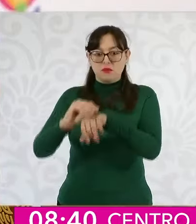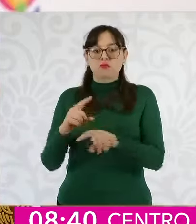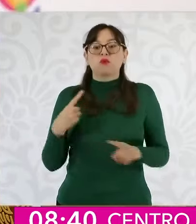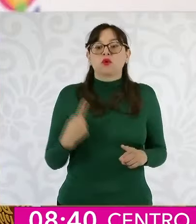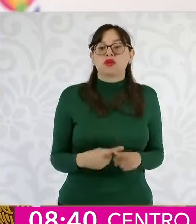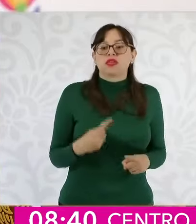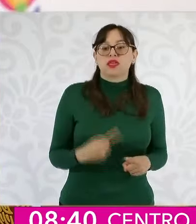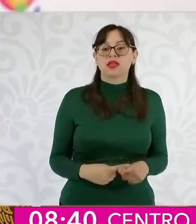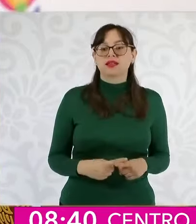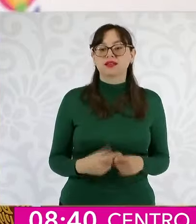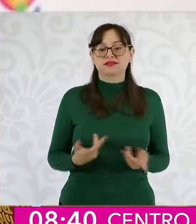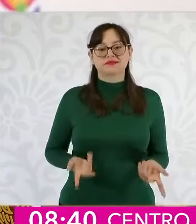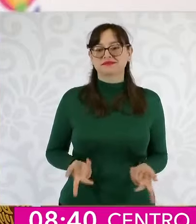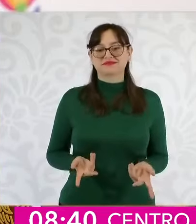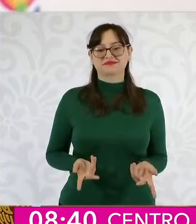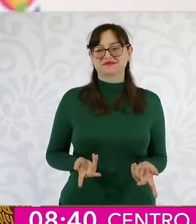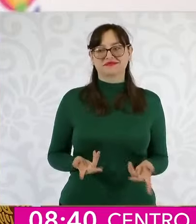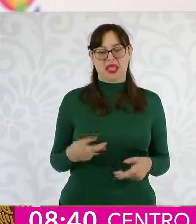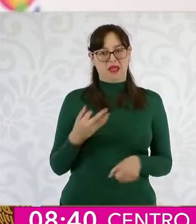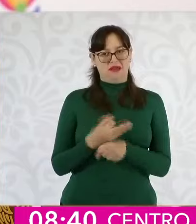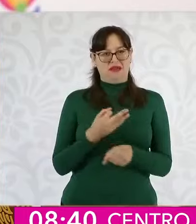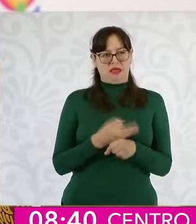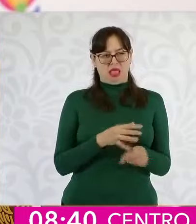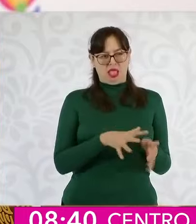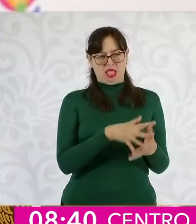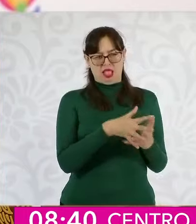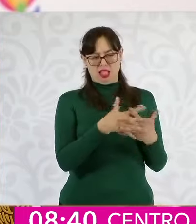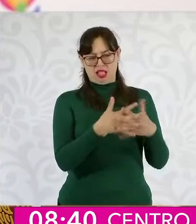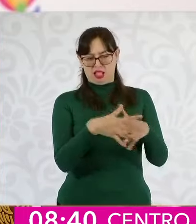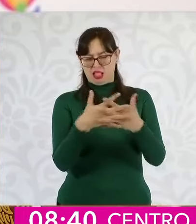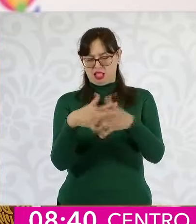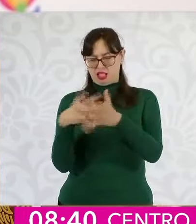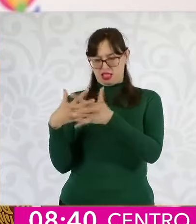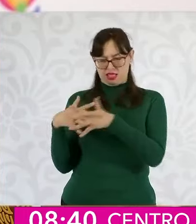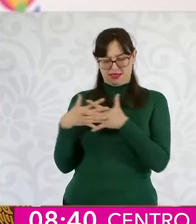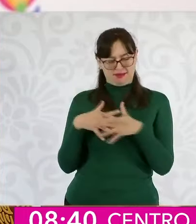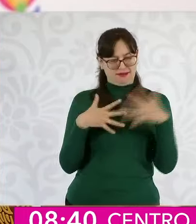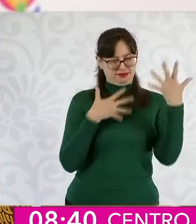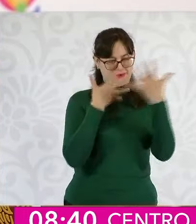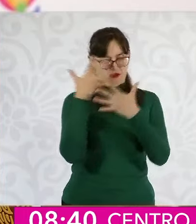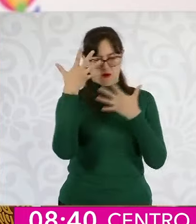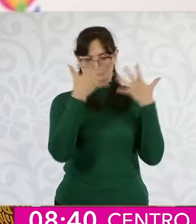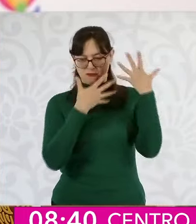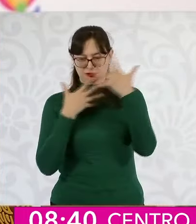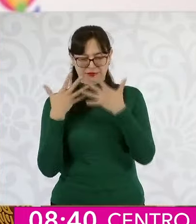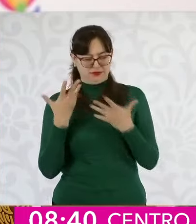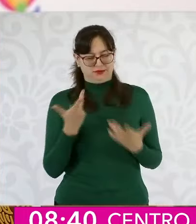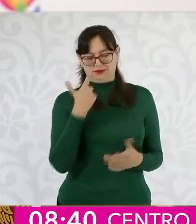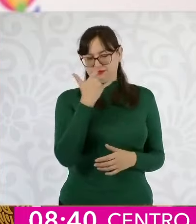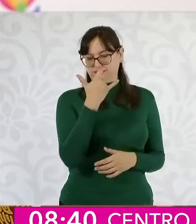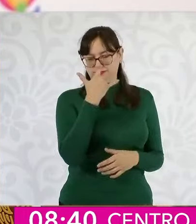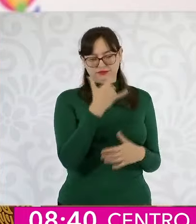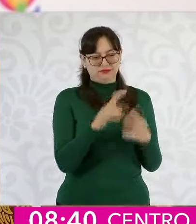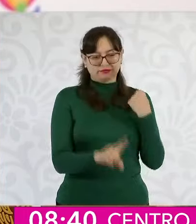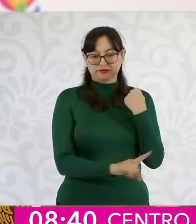hay 3 distintos registros, tienen problemas, etcétera, etcétera. Eso causa también, pues,